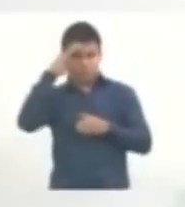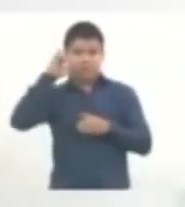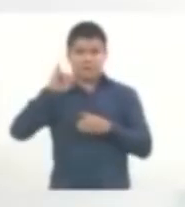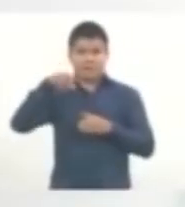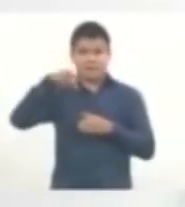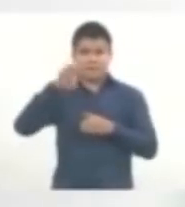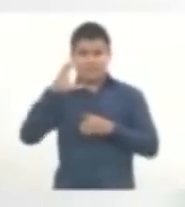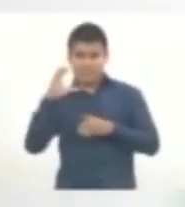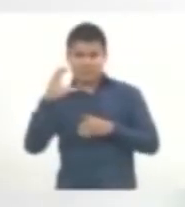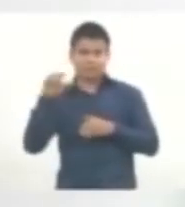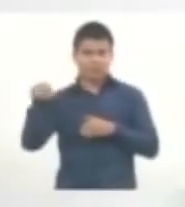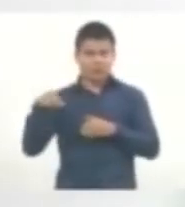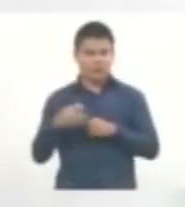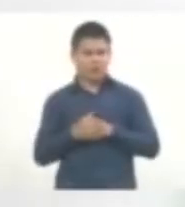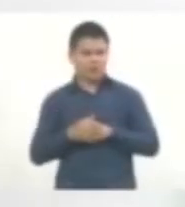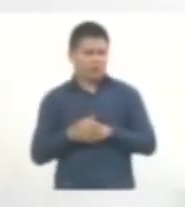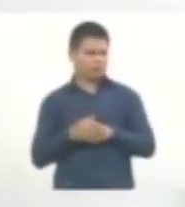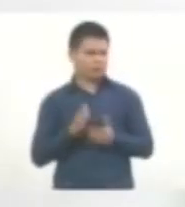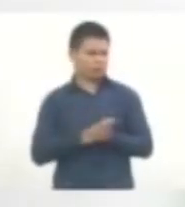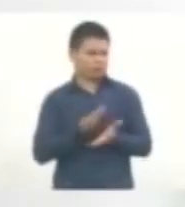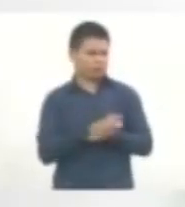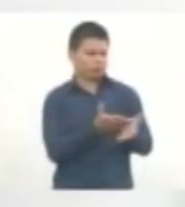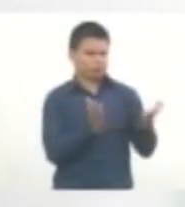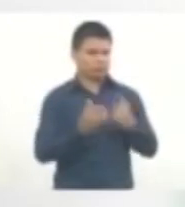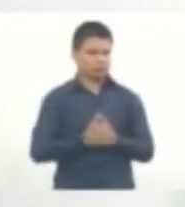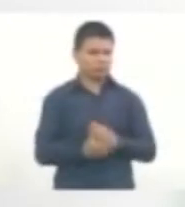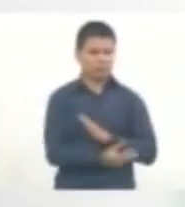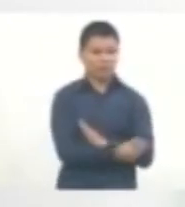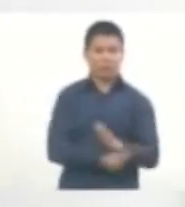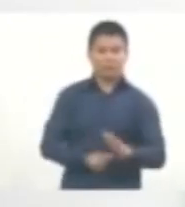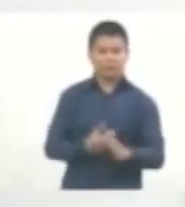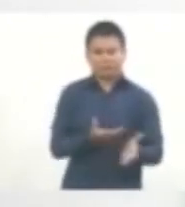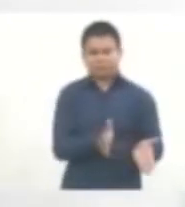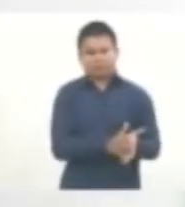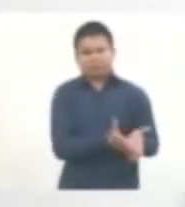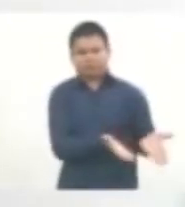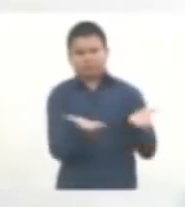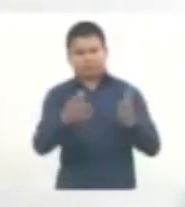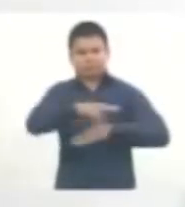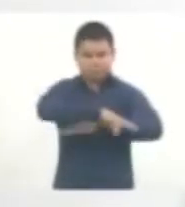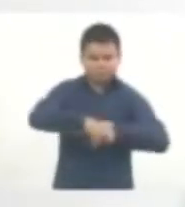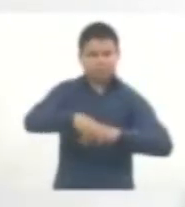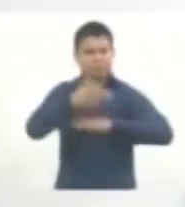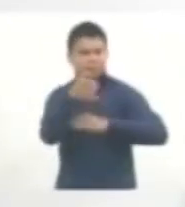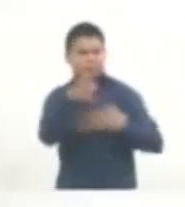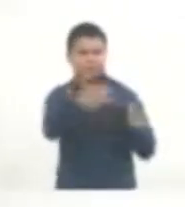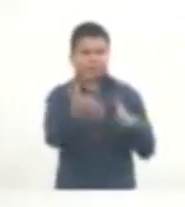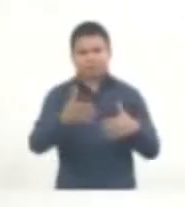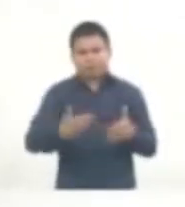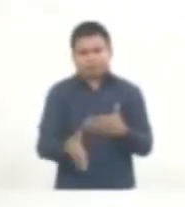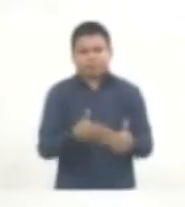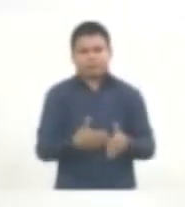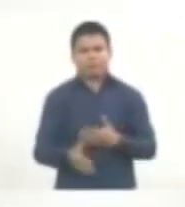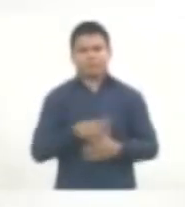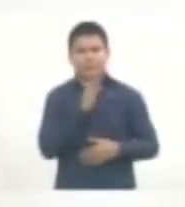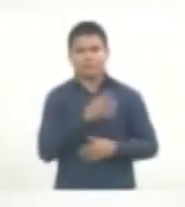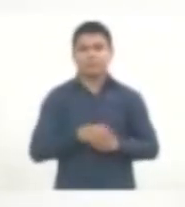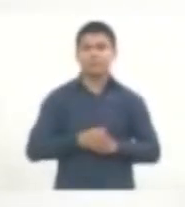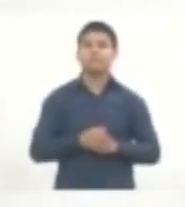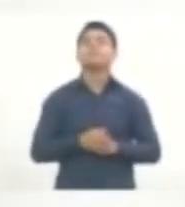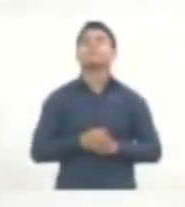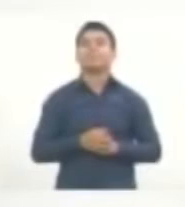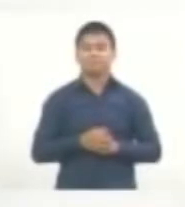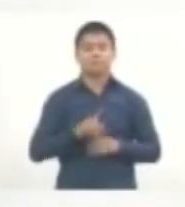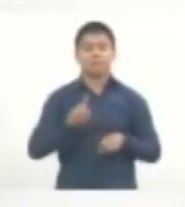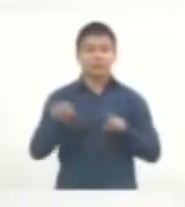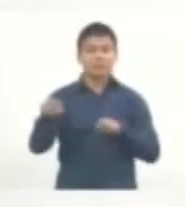tipo de actuaciones que sigue violentando los derechos fundamentales de la sociedad en general. El defensor aseguró que